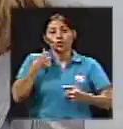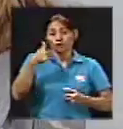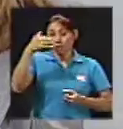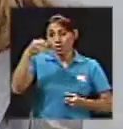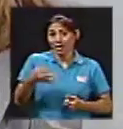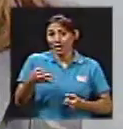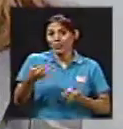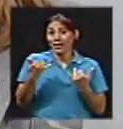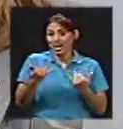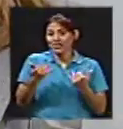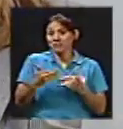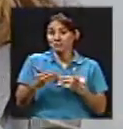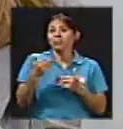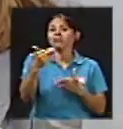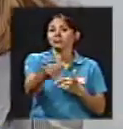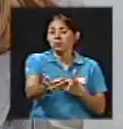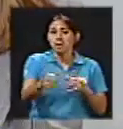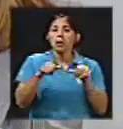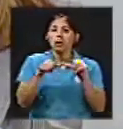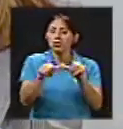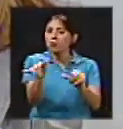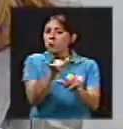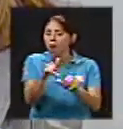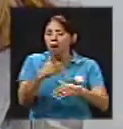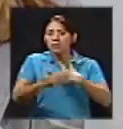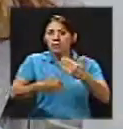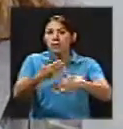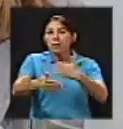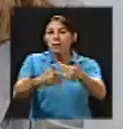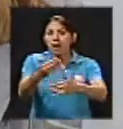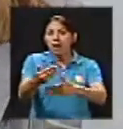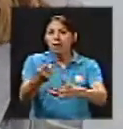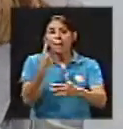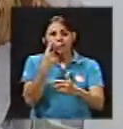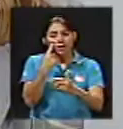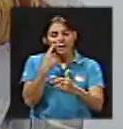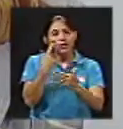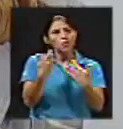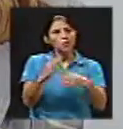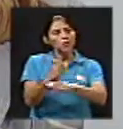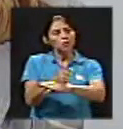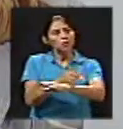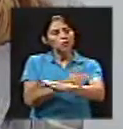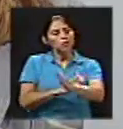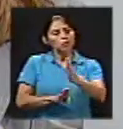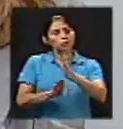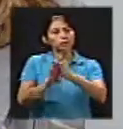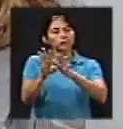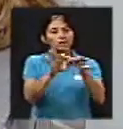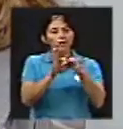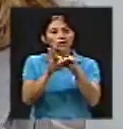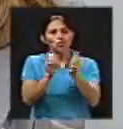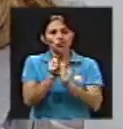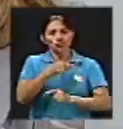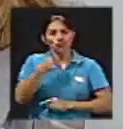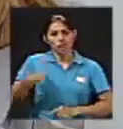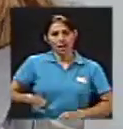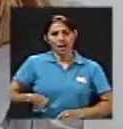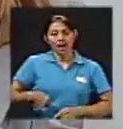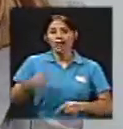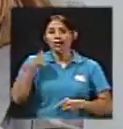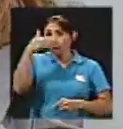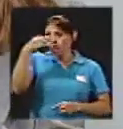en adelante en muchas otras áreas. Y yo creo que vamos a ver ese crecimiento de la relación con China en el campo comercial. Creo que le va a seguir